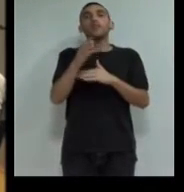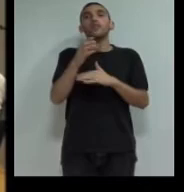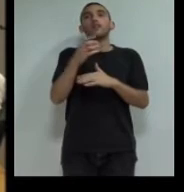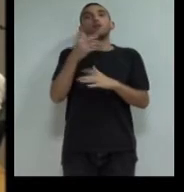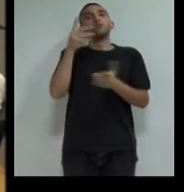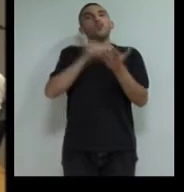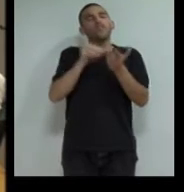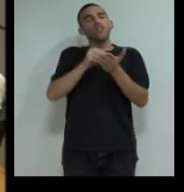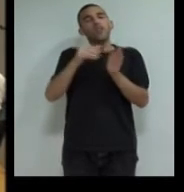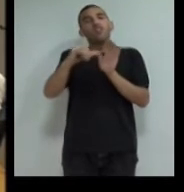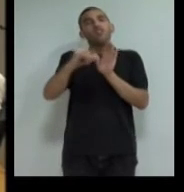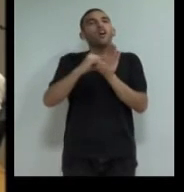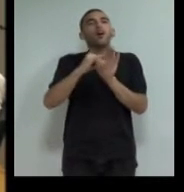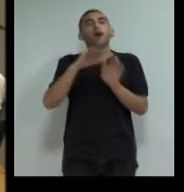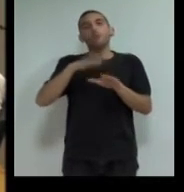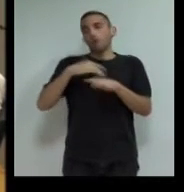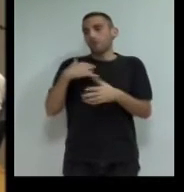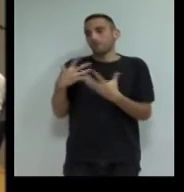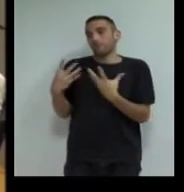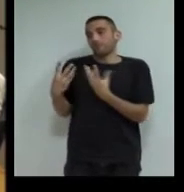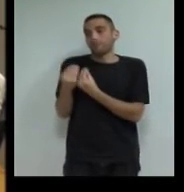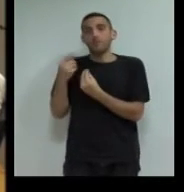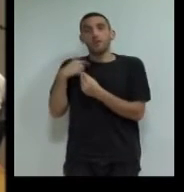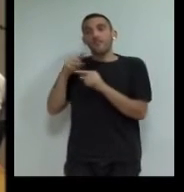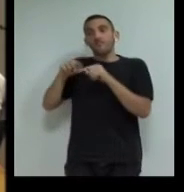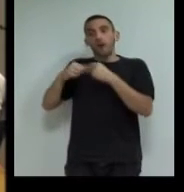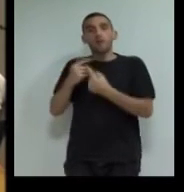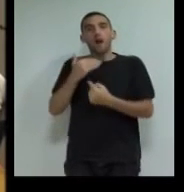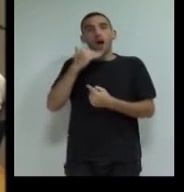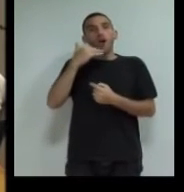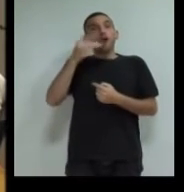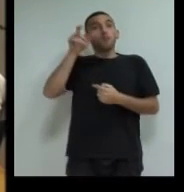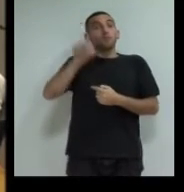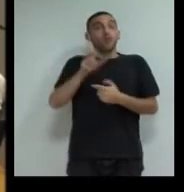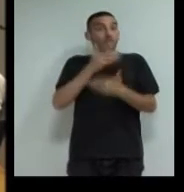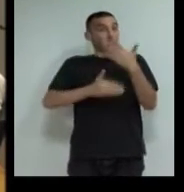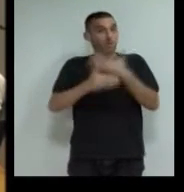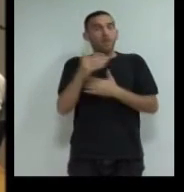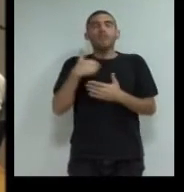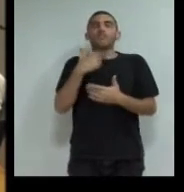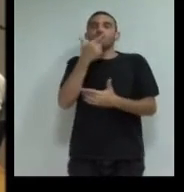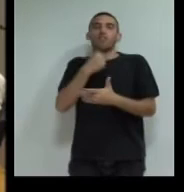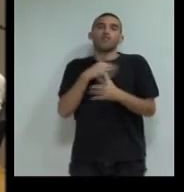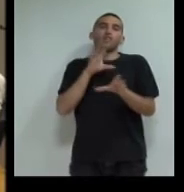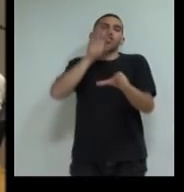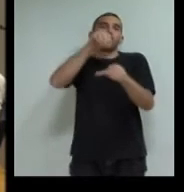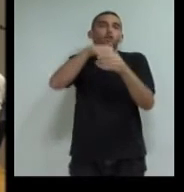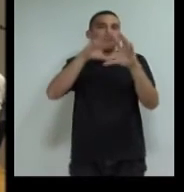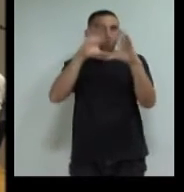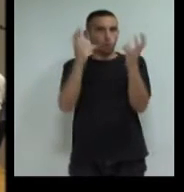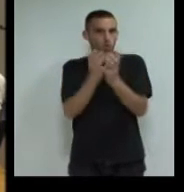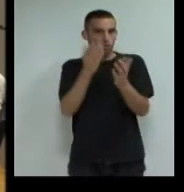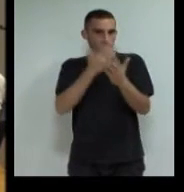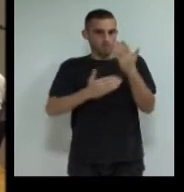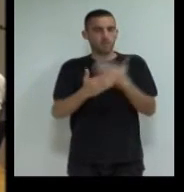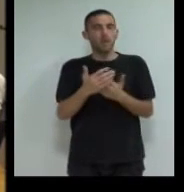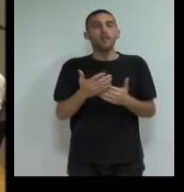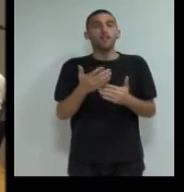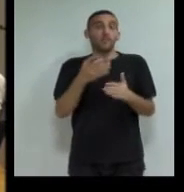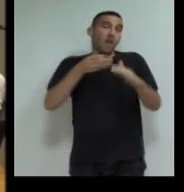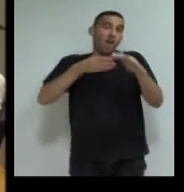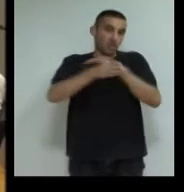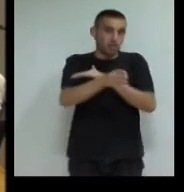a tu alrededor o coincides o tal, y es todavía desconocido. Es cierto que yo creo que un tema que puede ayudar al